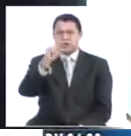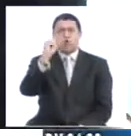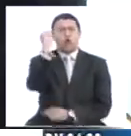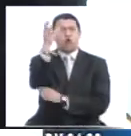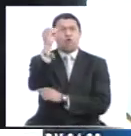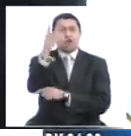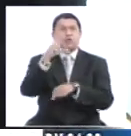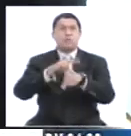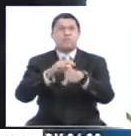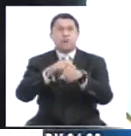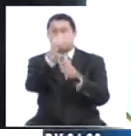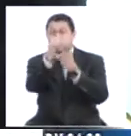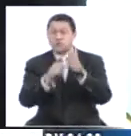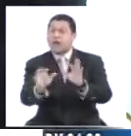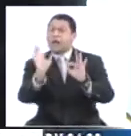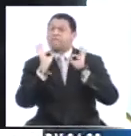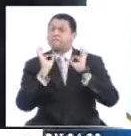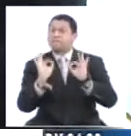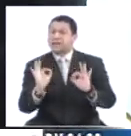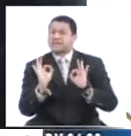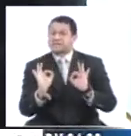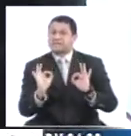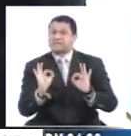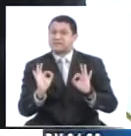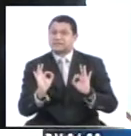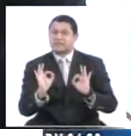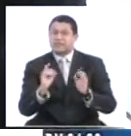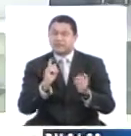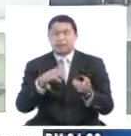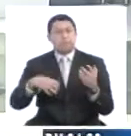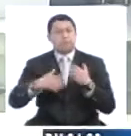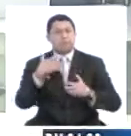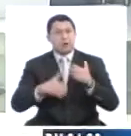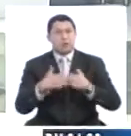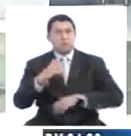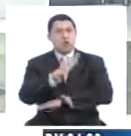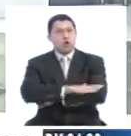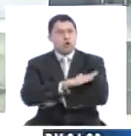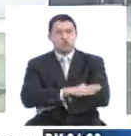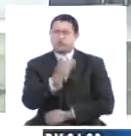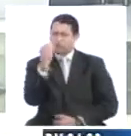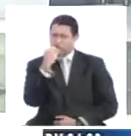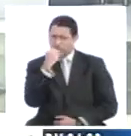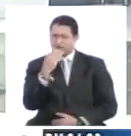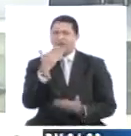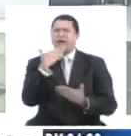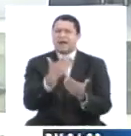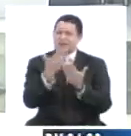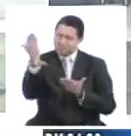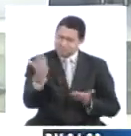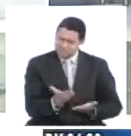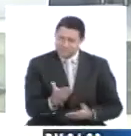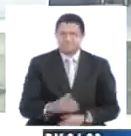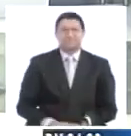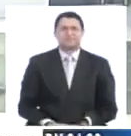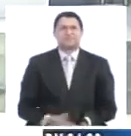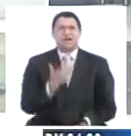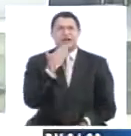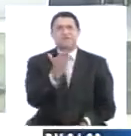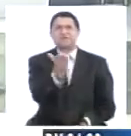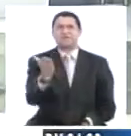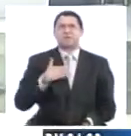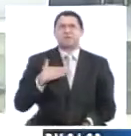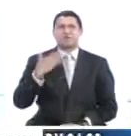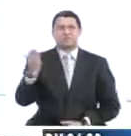médico cirujano especialidad especialista en trastornos de conducta alimenticia bienvenidos gracias por acompañarme el día de la ciudad el título